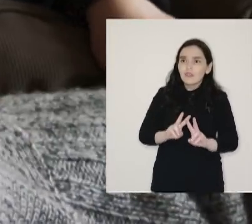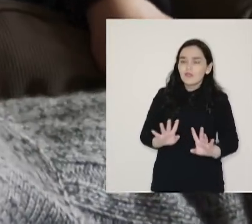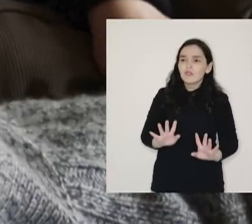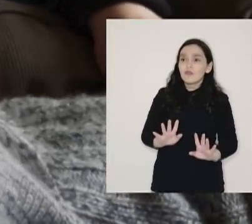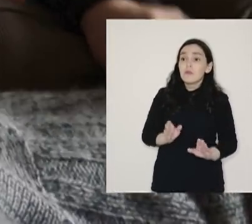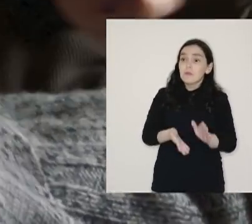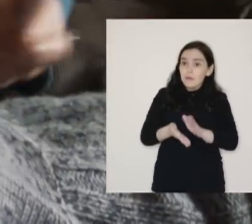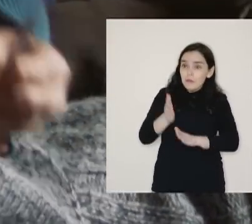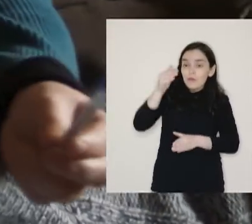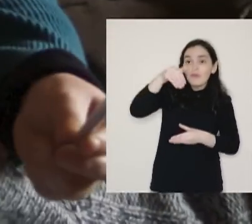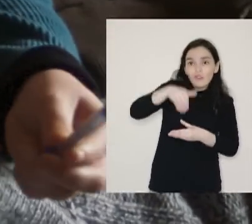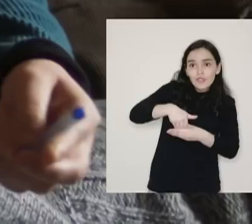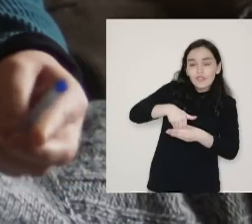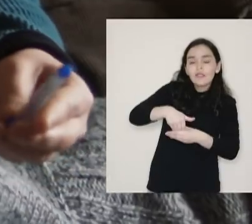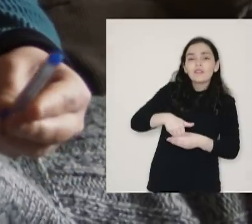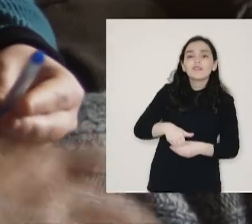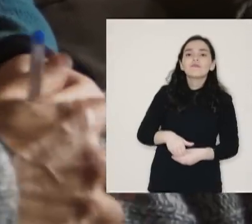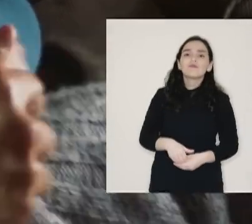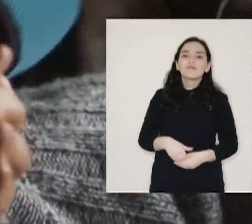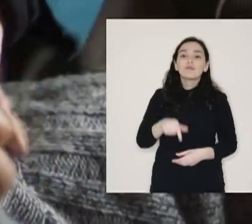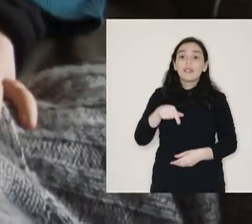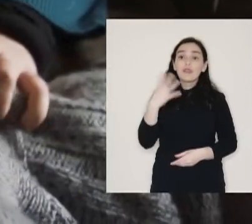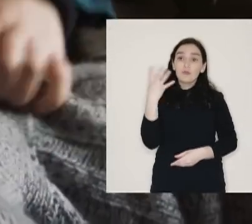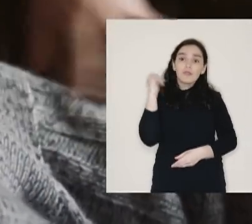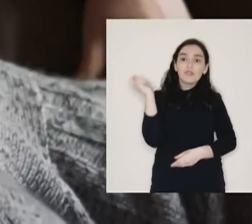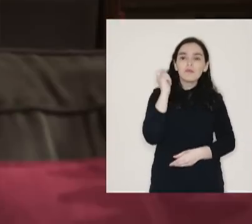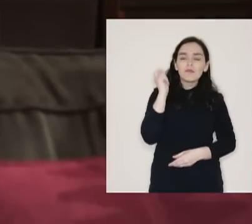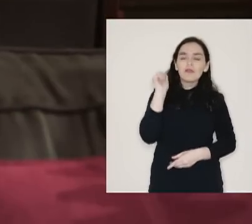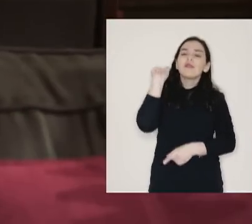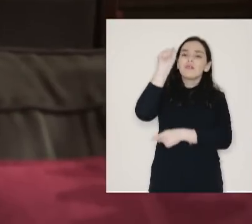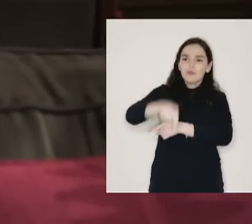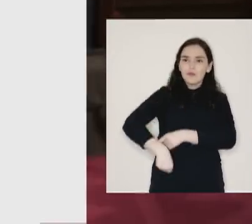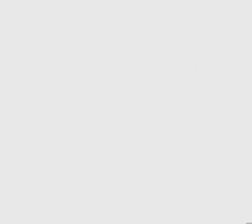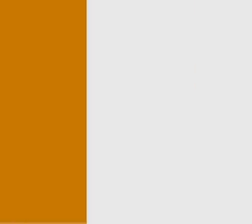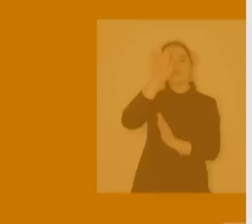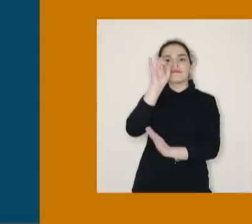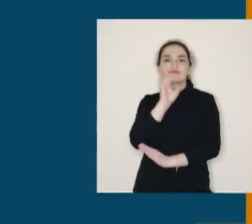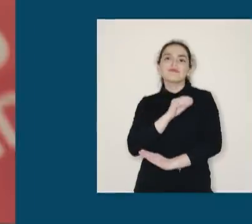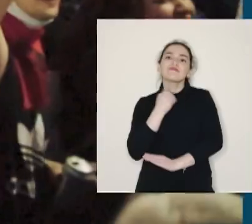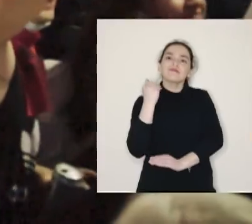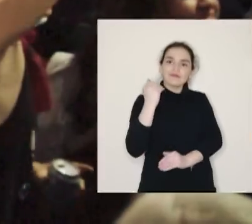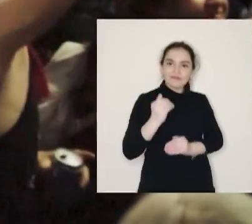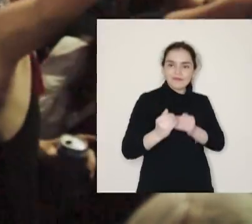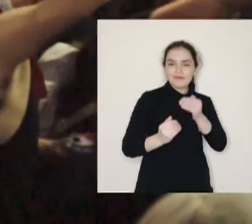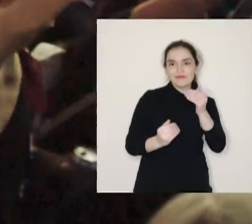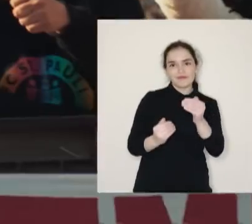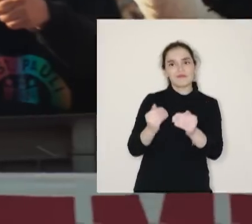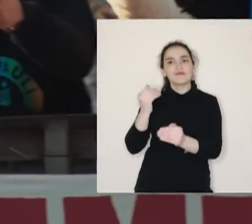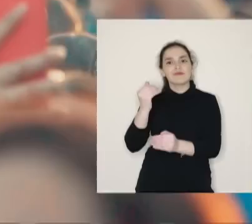Tranquilo. Hay que ir a votar, vamos. Este 4 de septiembre, aprueba.